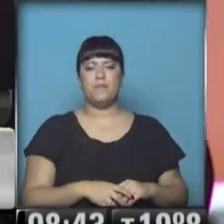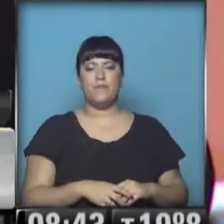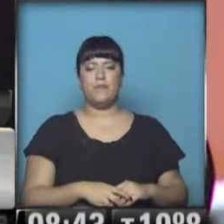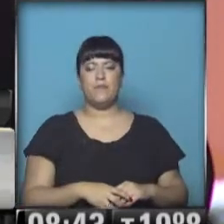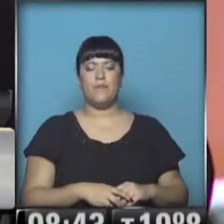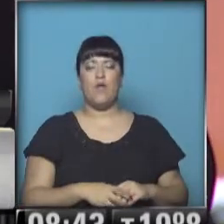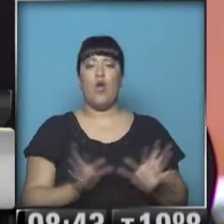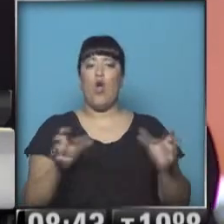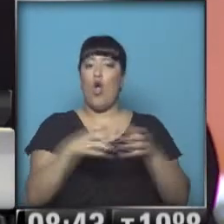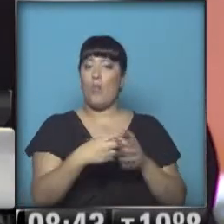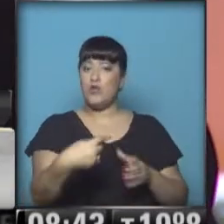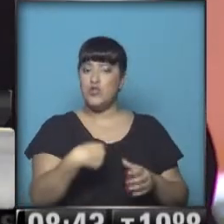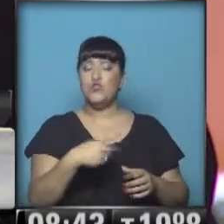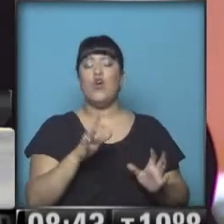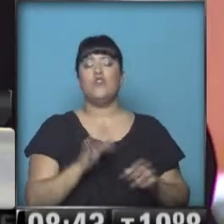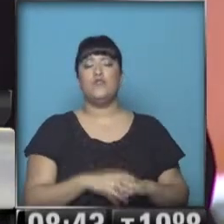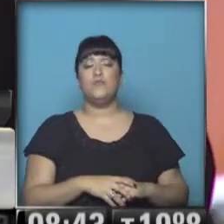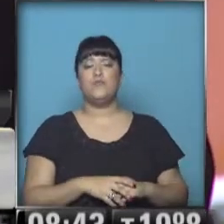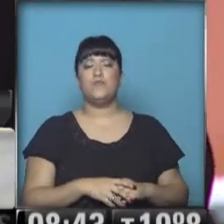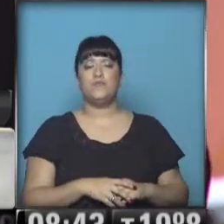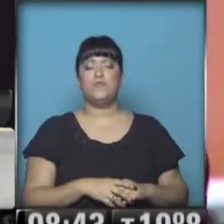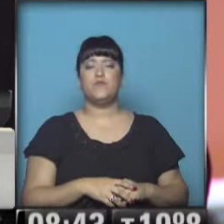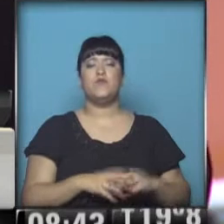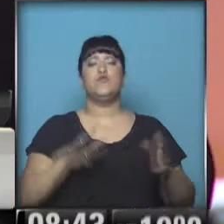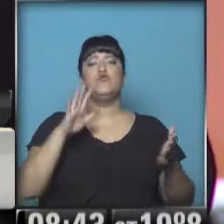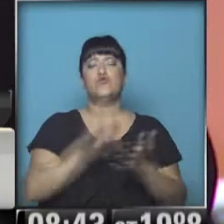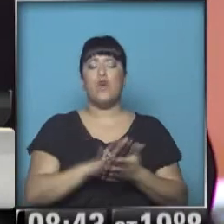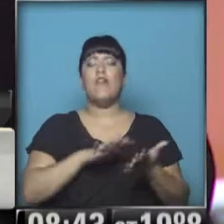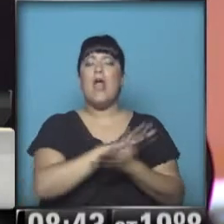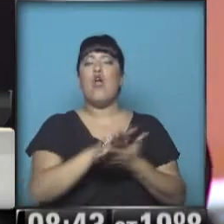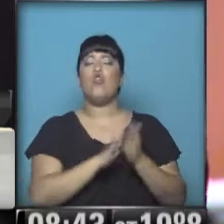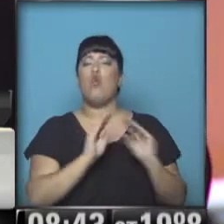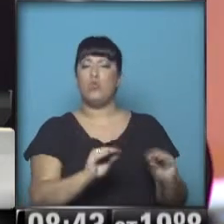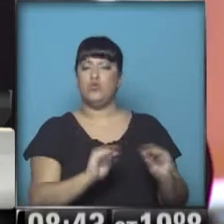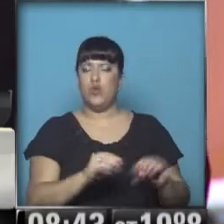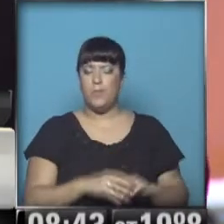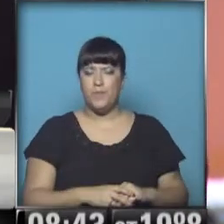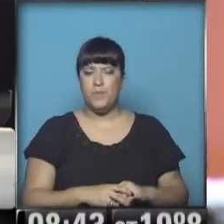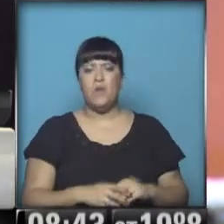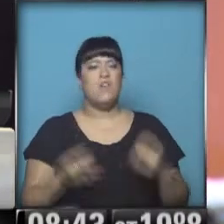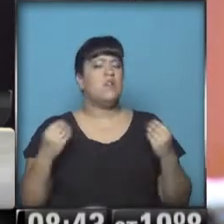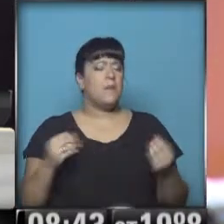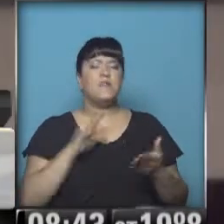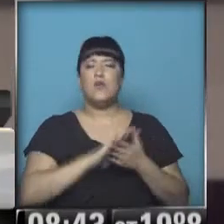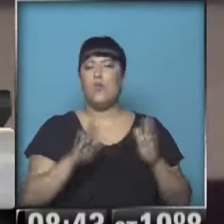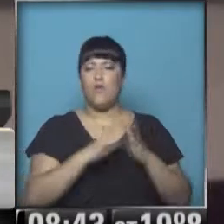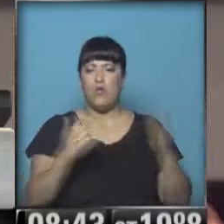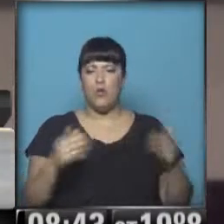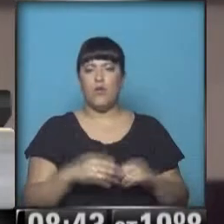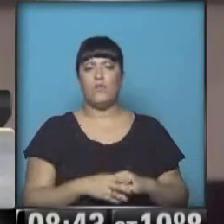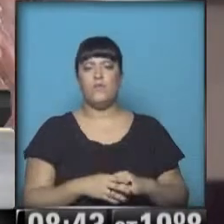la oposición tienen que ver con los delitos de corrupción qué pasa con este nuevo código en